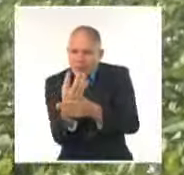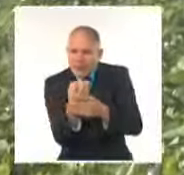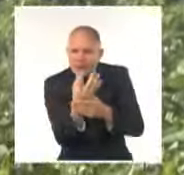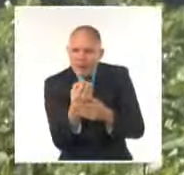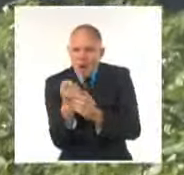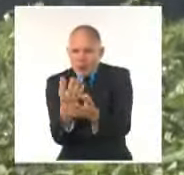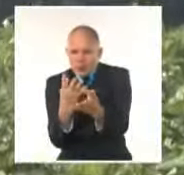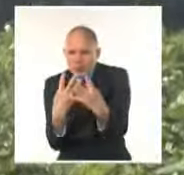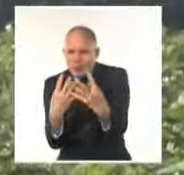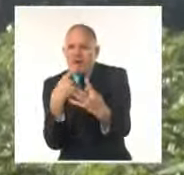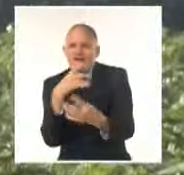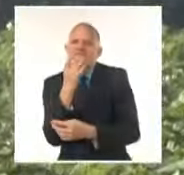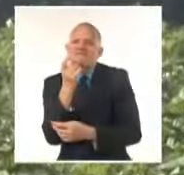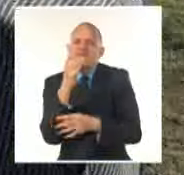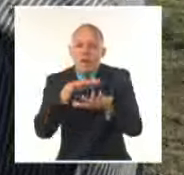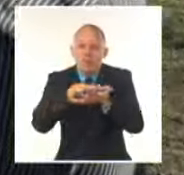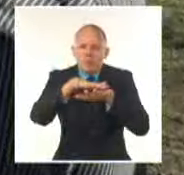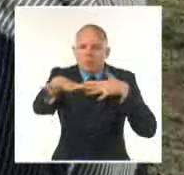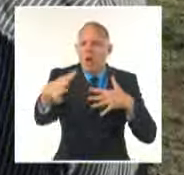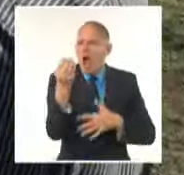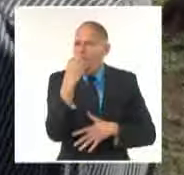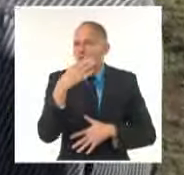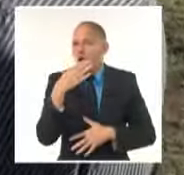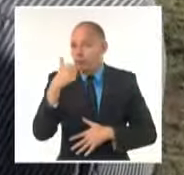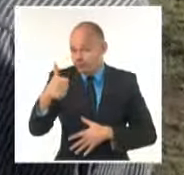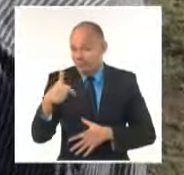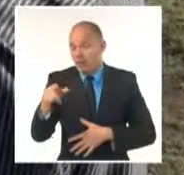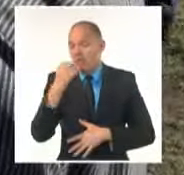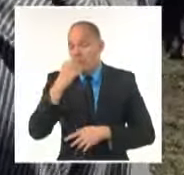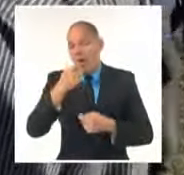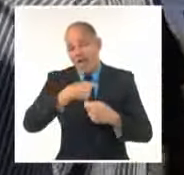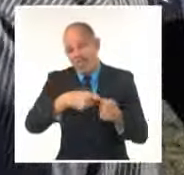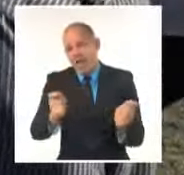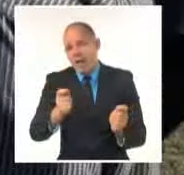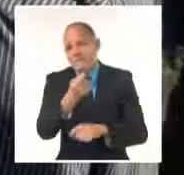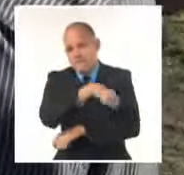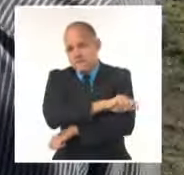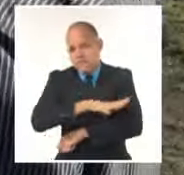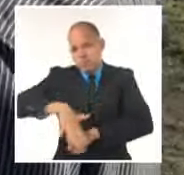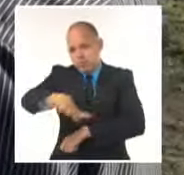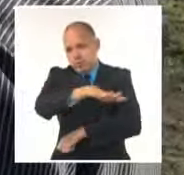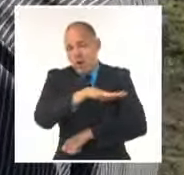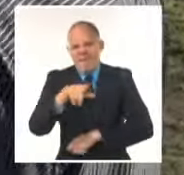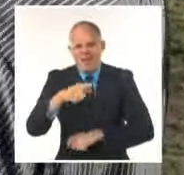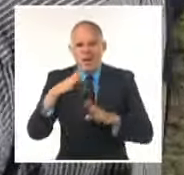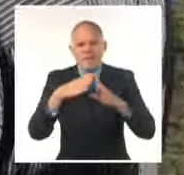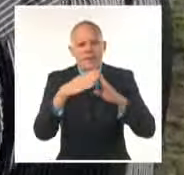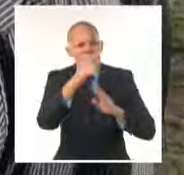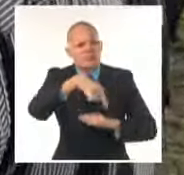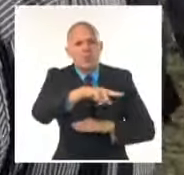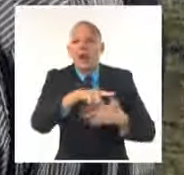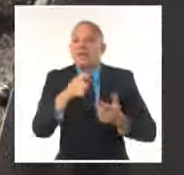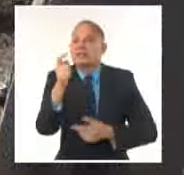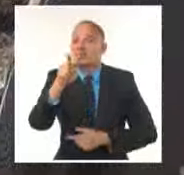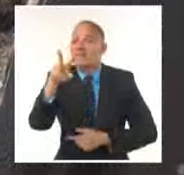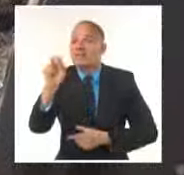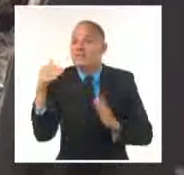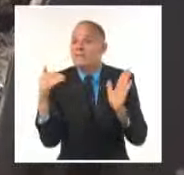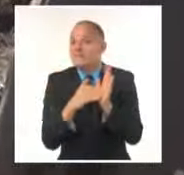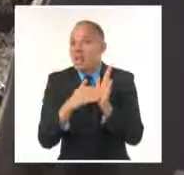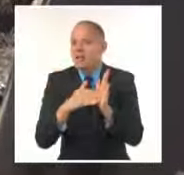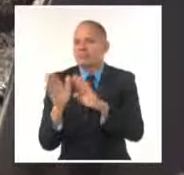los 120.000 habitantes. Para apreciar los resultados iniciales de este proyecto agrícola, llegó el presidente cubano Miguel Díaz-Canel Bermúdez a